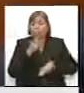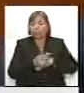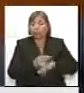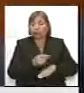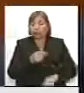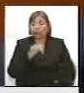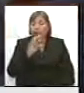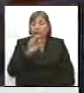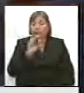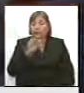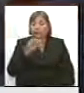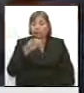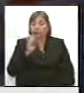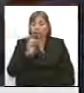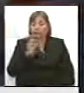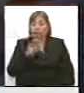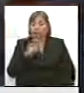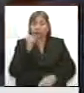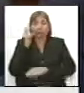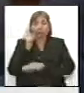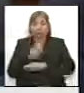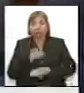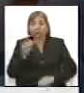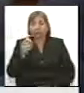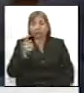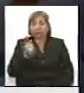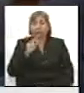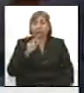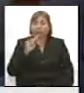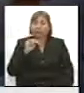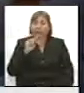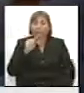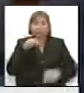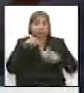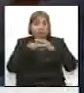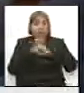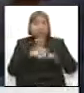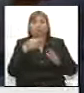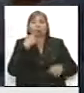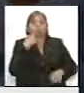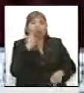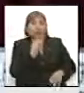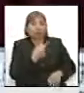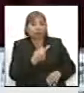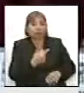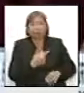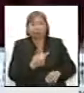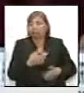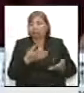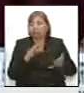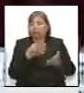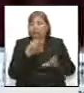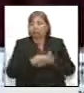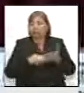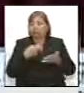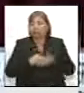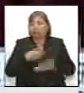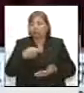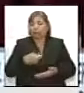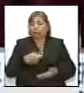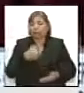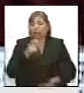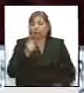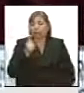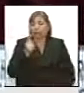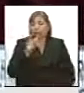congresista Schaefer en contra de su colega Marco Arana por haberla calificado de lobista de las exoneraciones tributarias de LAN durante